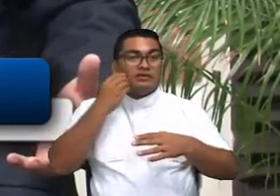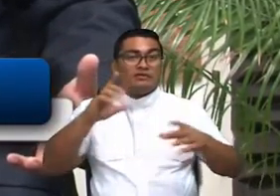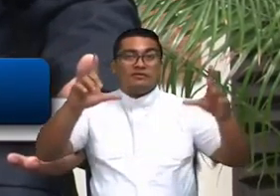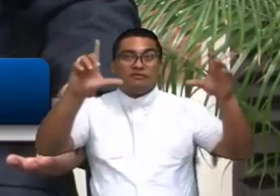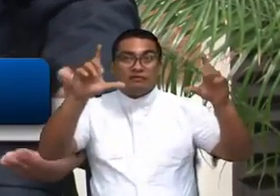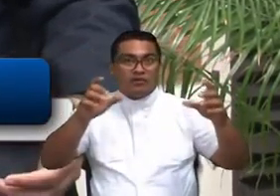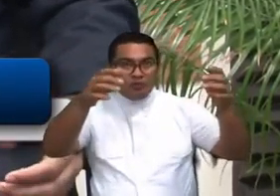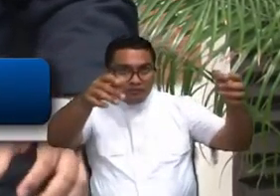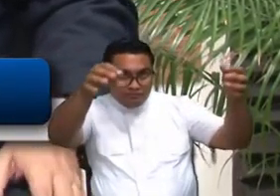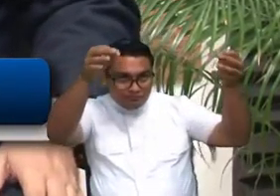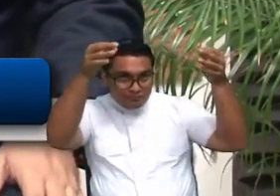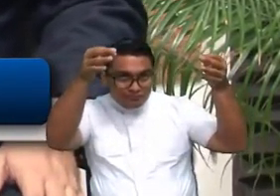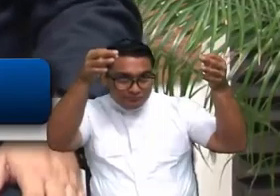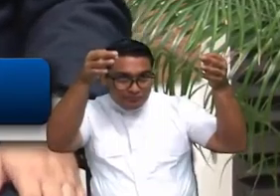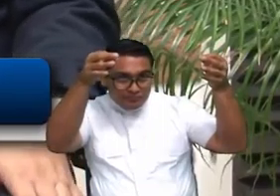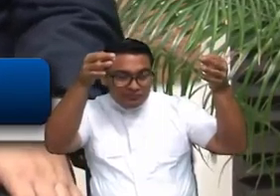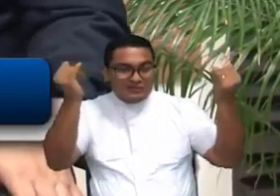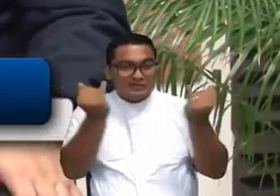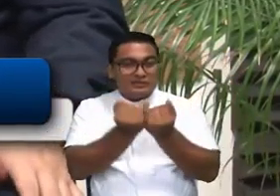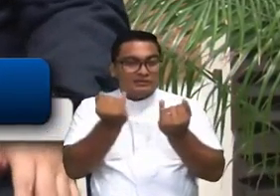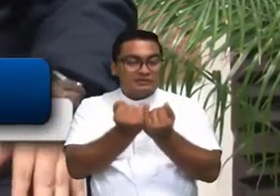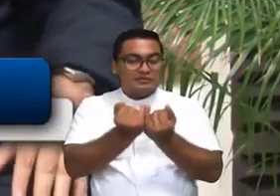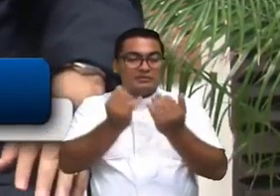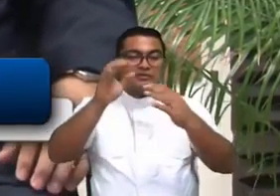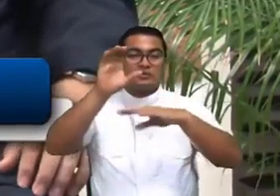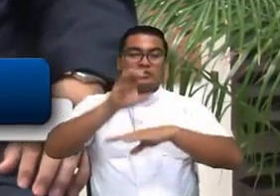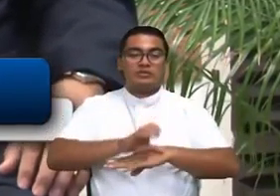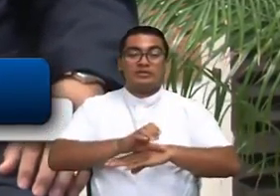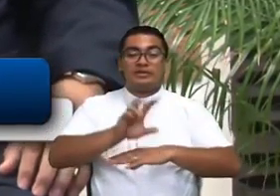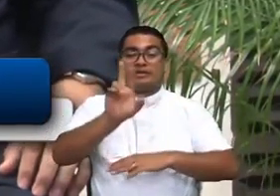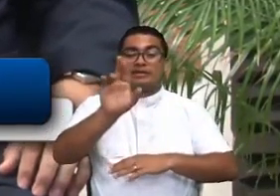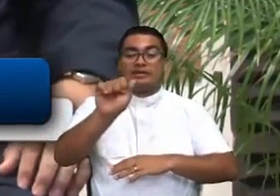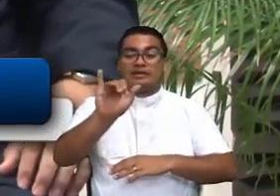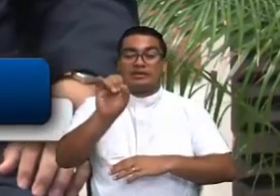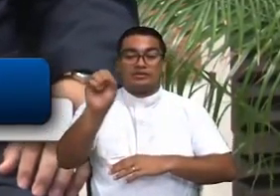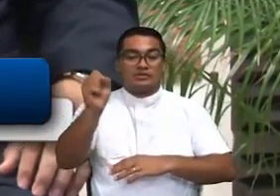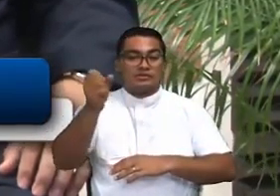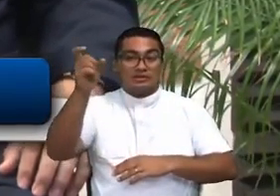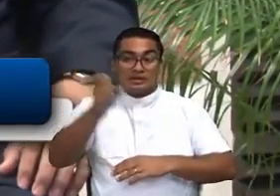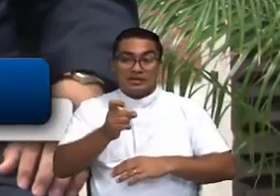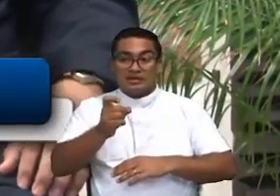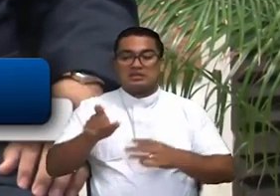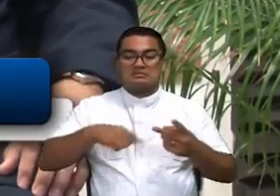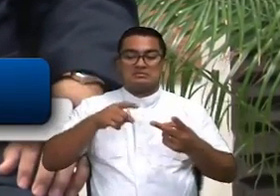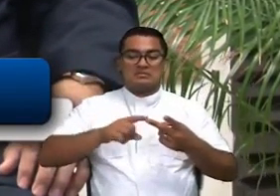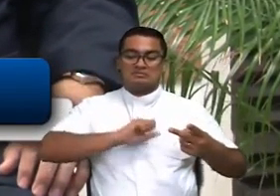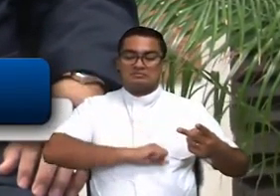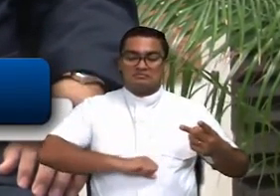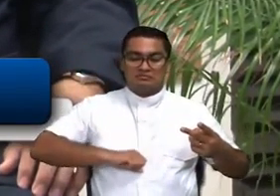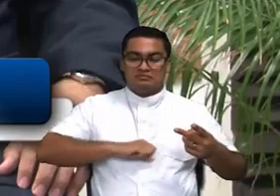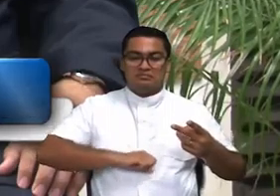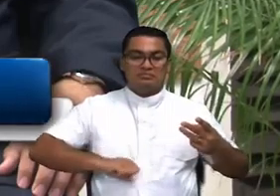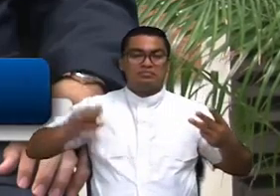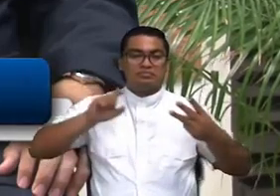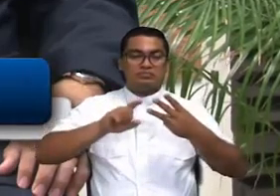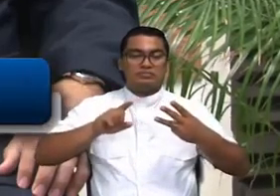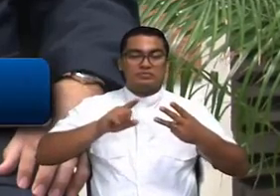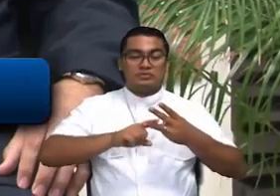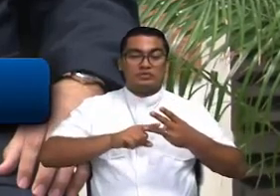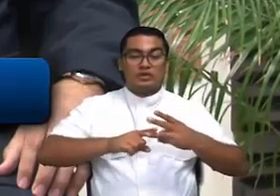de imágenes. Entre las imágenes más comunes tenemos lo que son los rayos X, tenemos ultrasonido, tenemos tomografía, tenemos resonancia